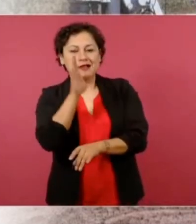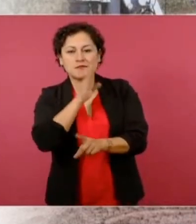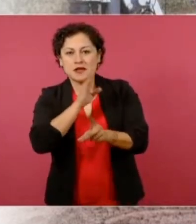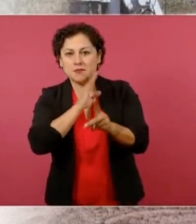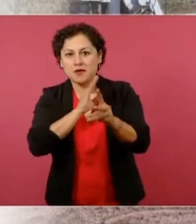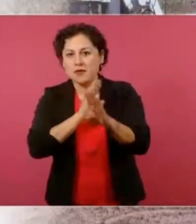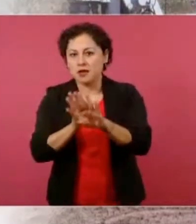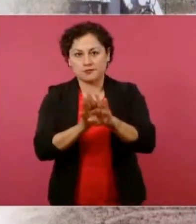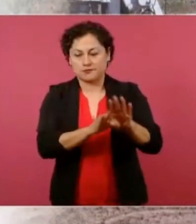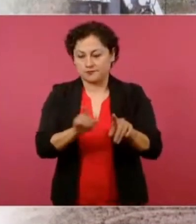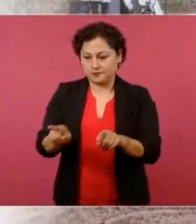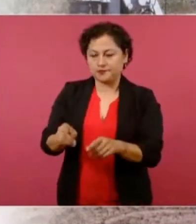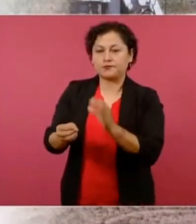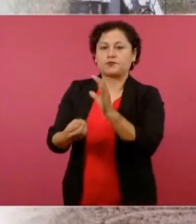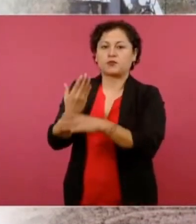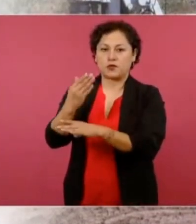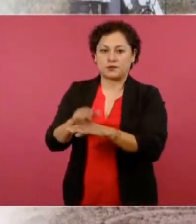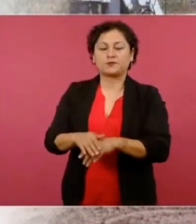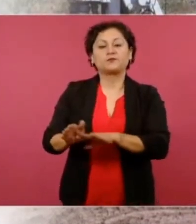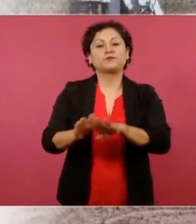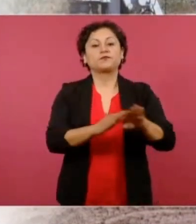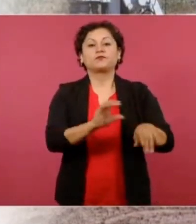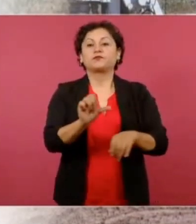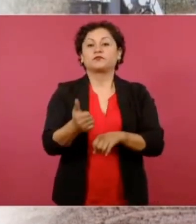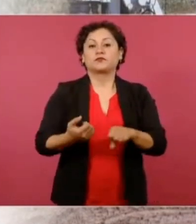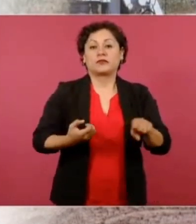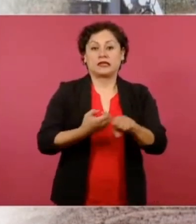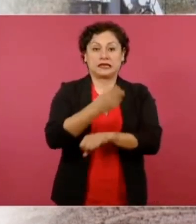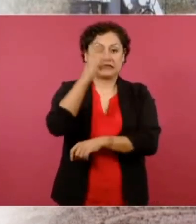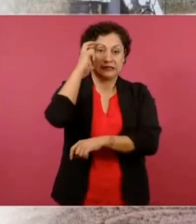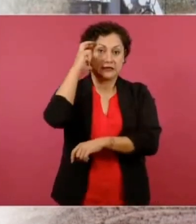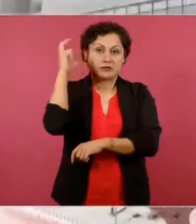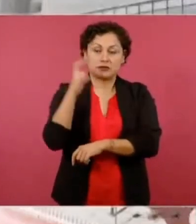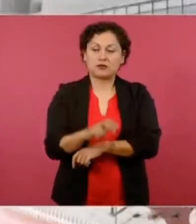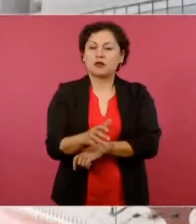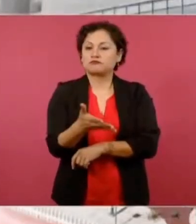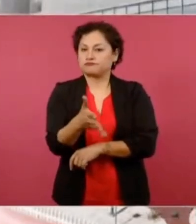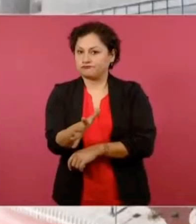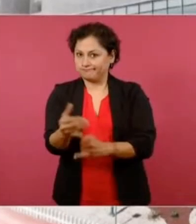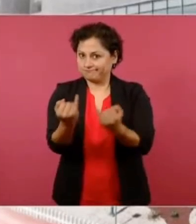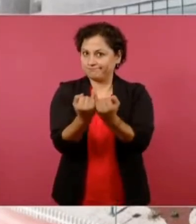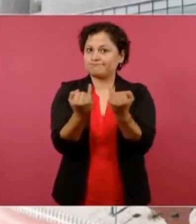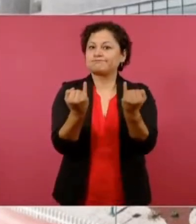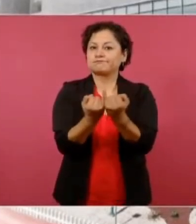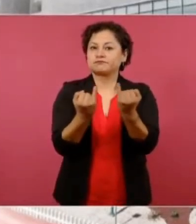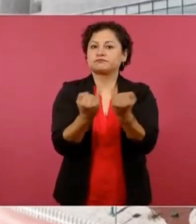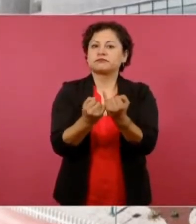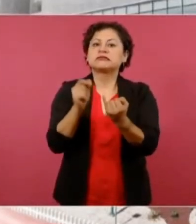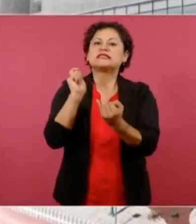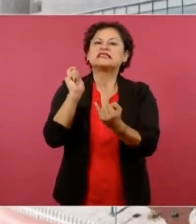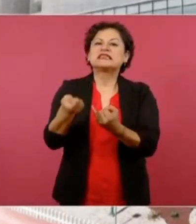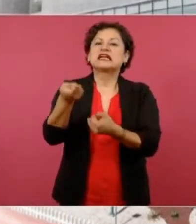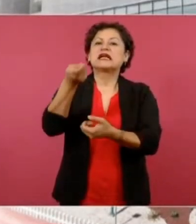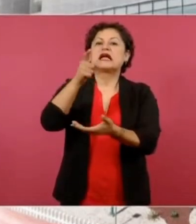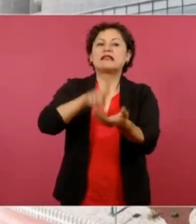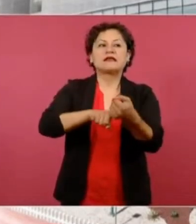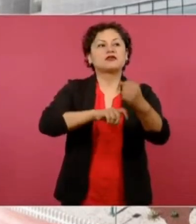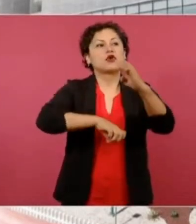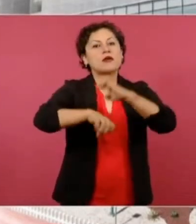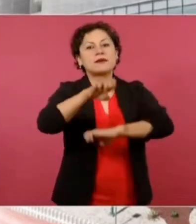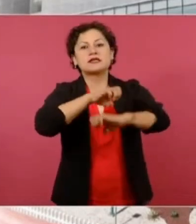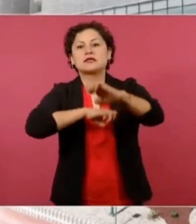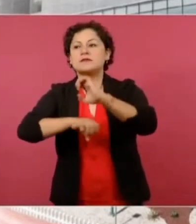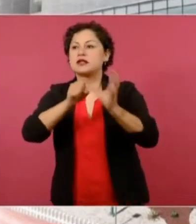Seguro Social. En Hidalgo también un poco lo mismo, los problemas de tener entidades financieras en vez